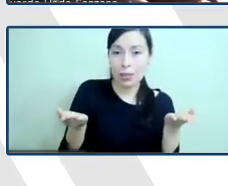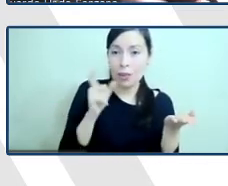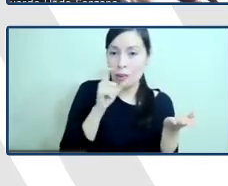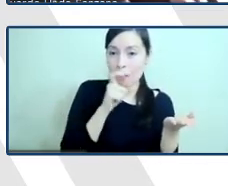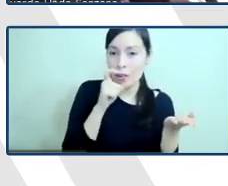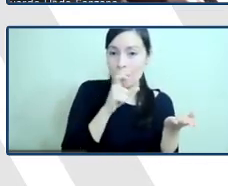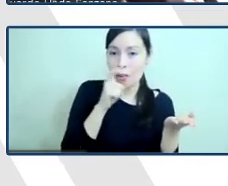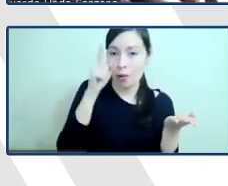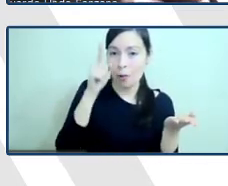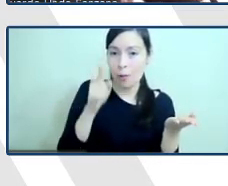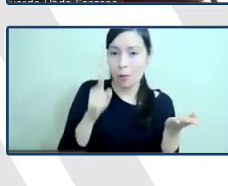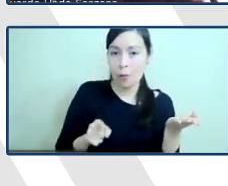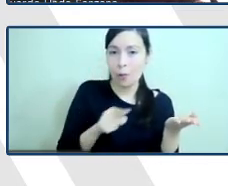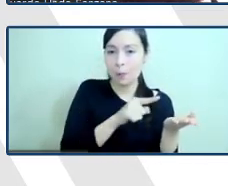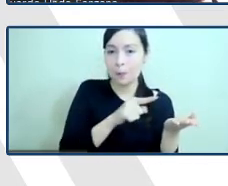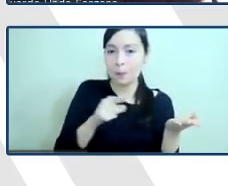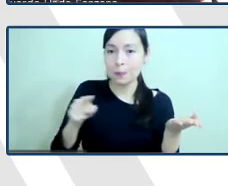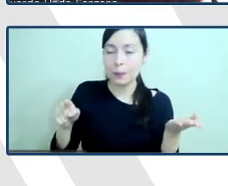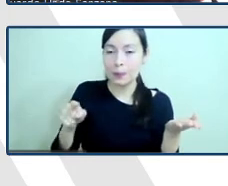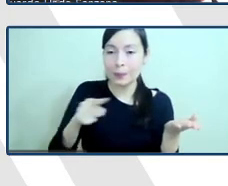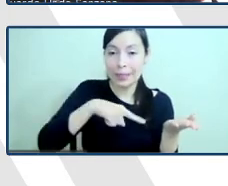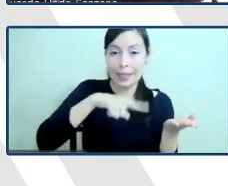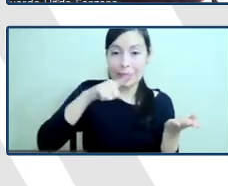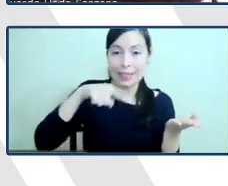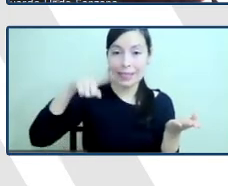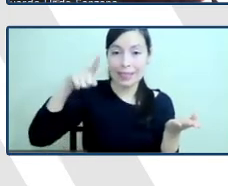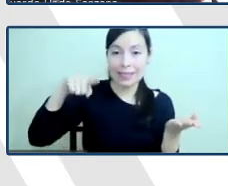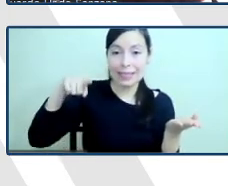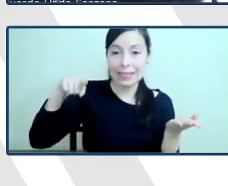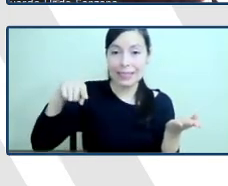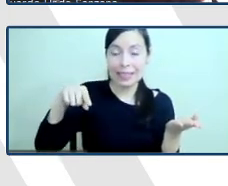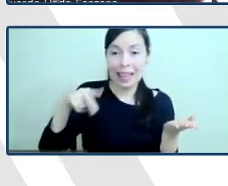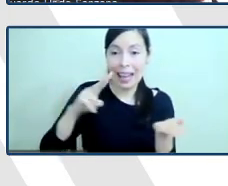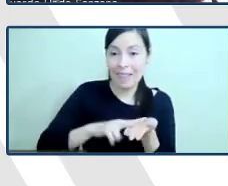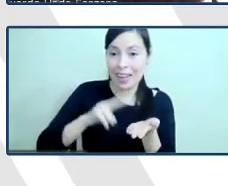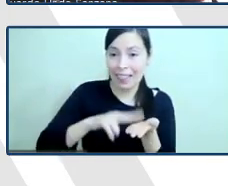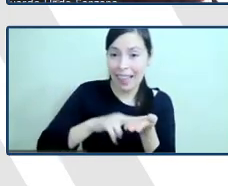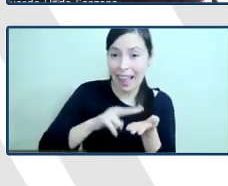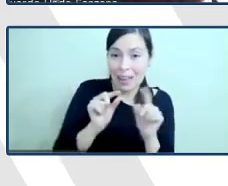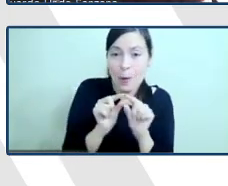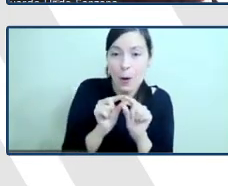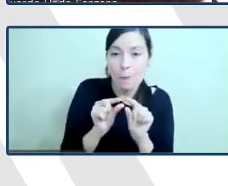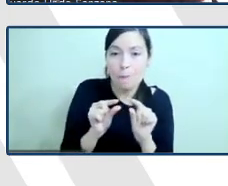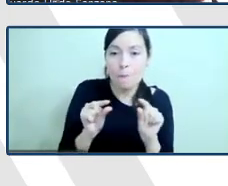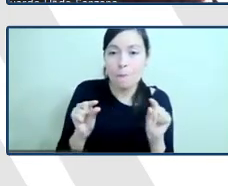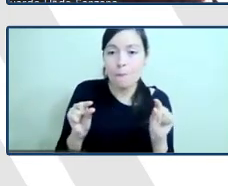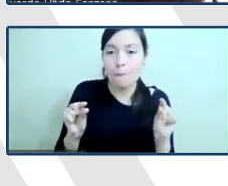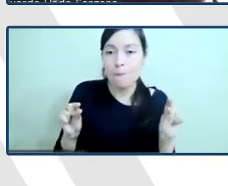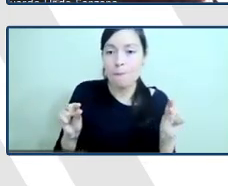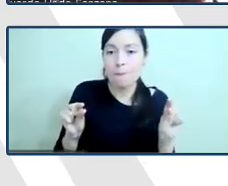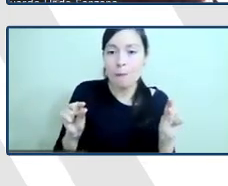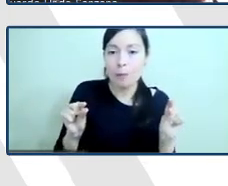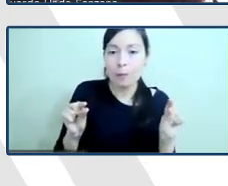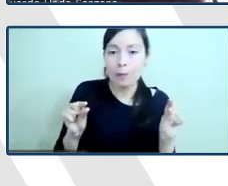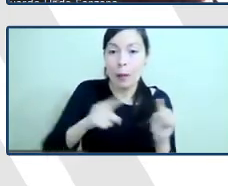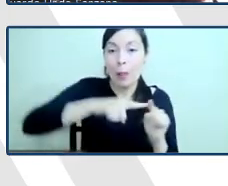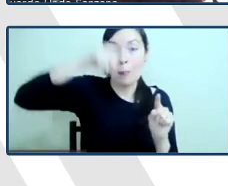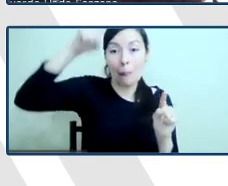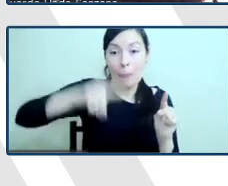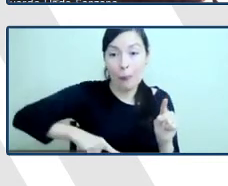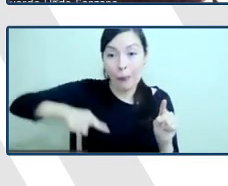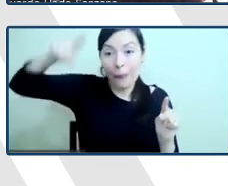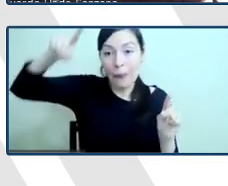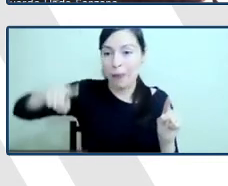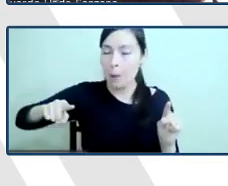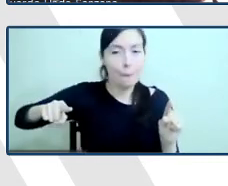rojo la escala verdadera de la variación de la constante solar. De manera que lo máximo que estas curvas tendrían que